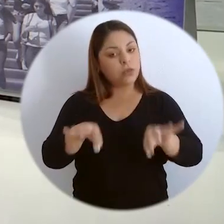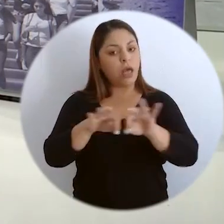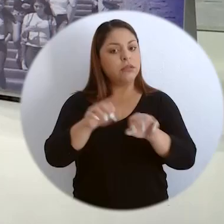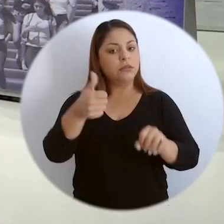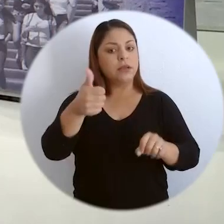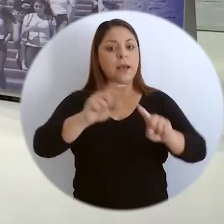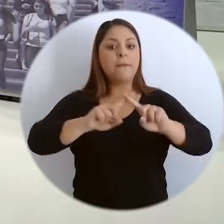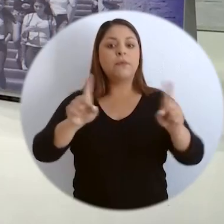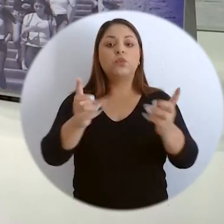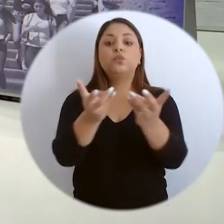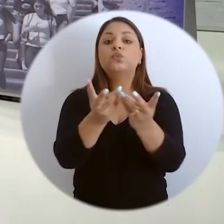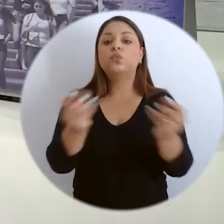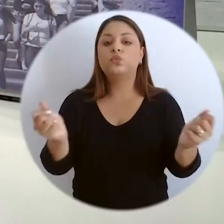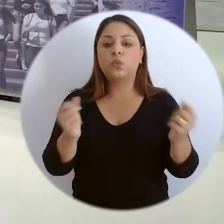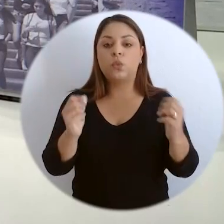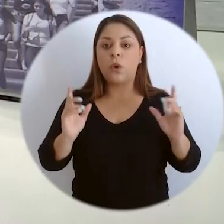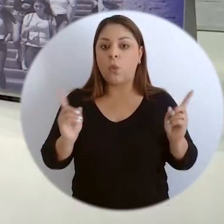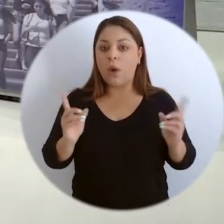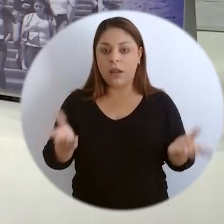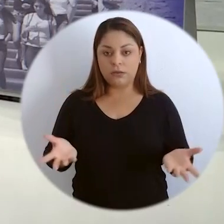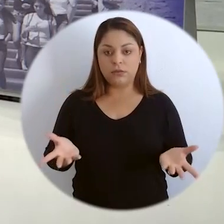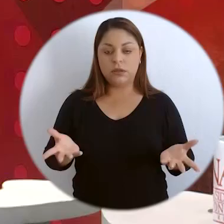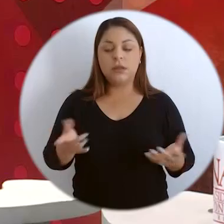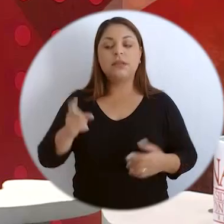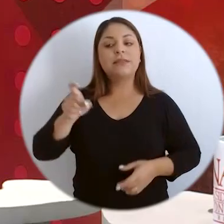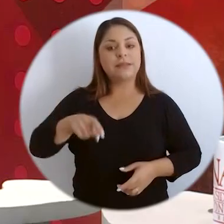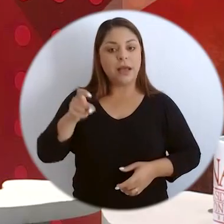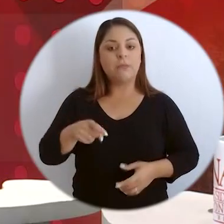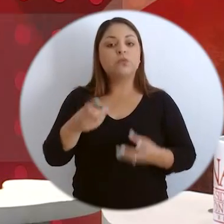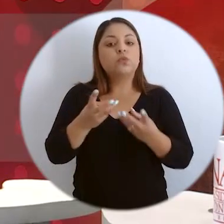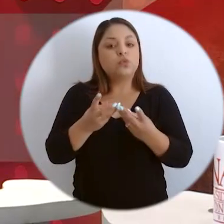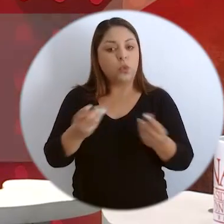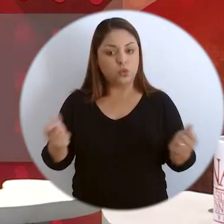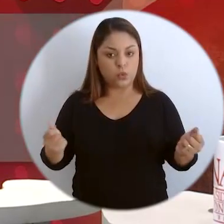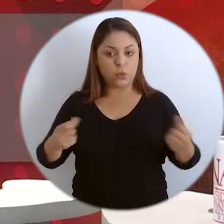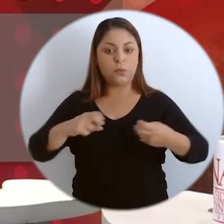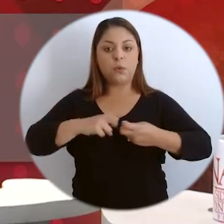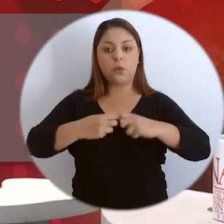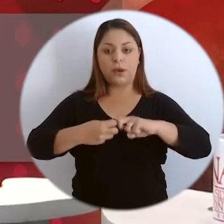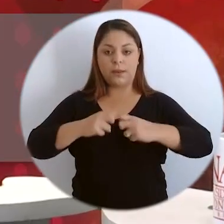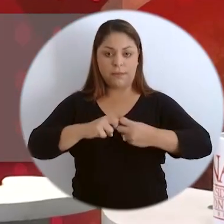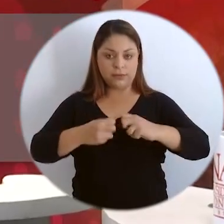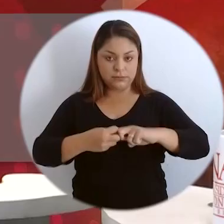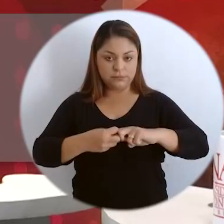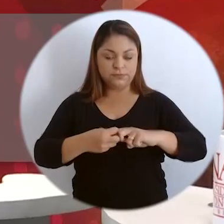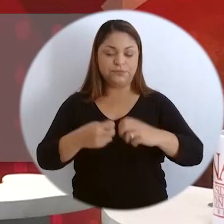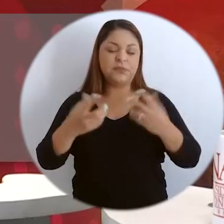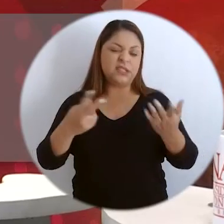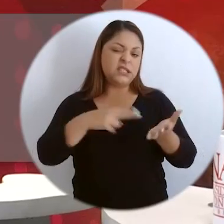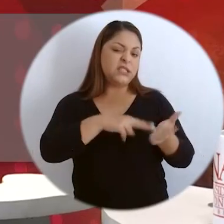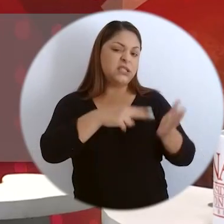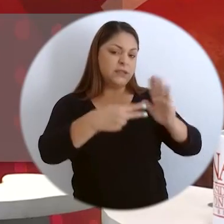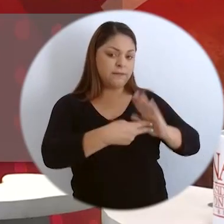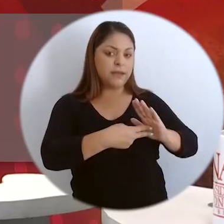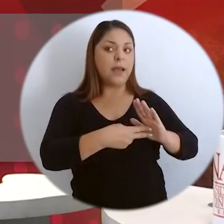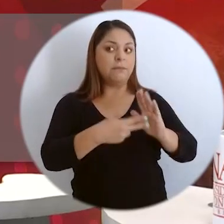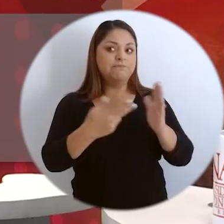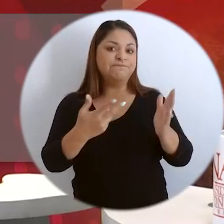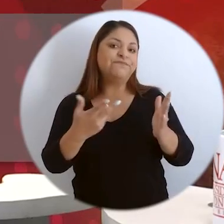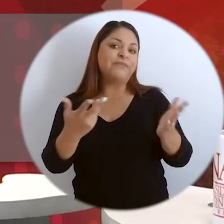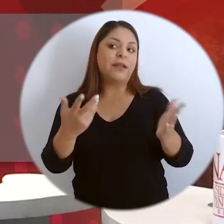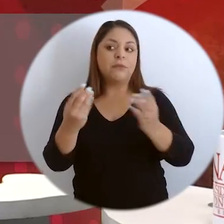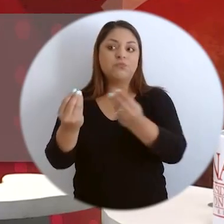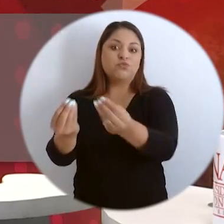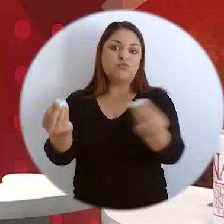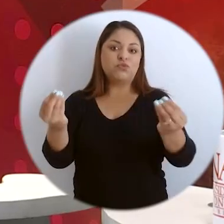tiene una tendencia hacia las actitudes autoritarias, que hay que tomarlo en cuenta en dos aspectos. Las actitudes autoritarias incluyen